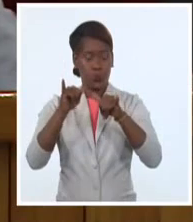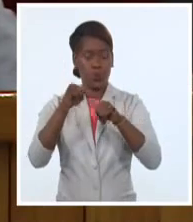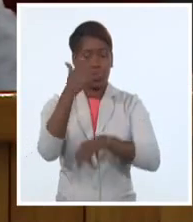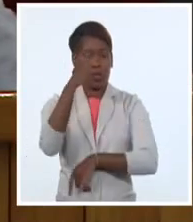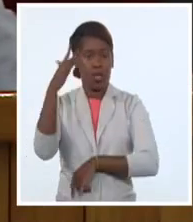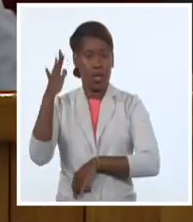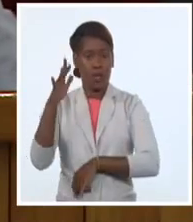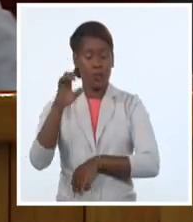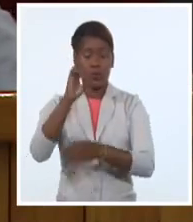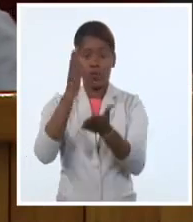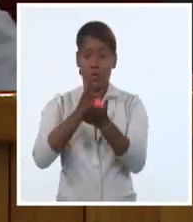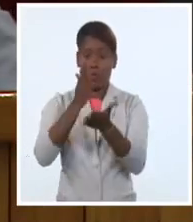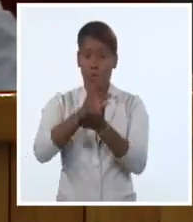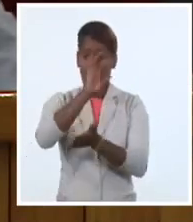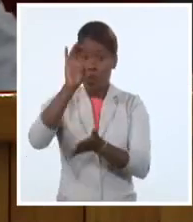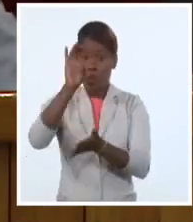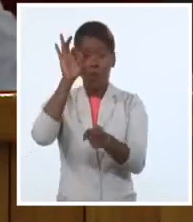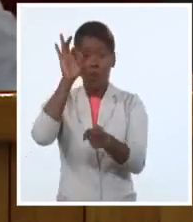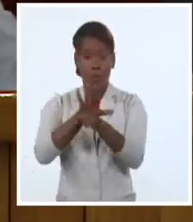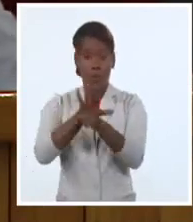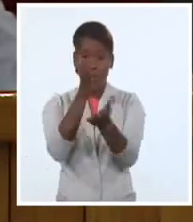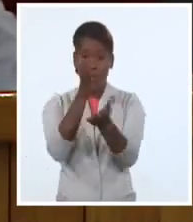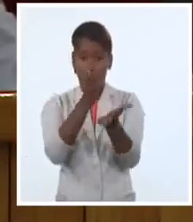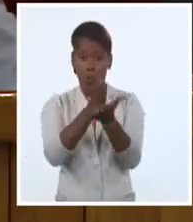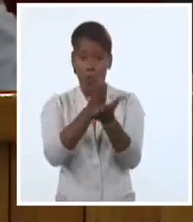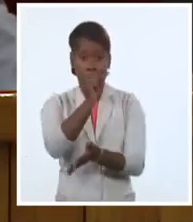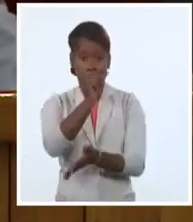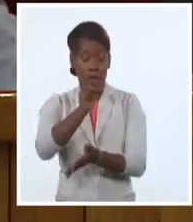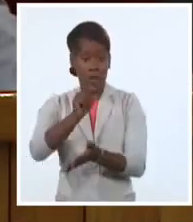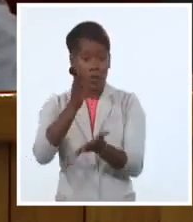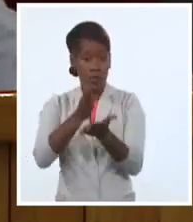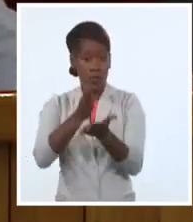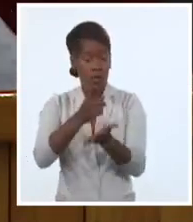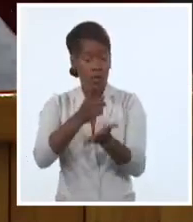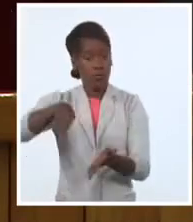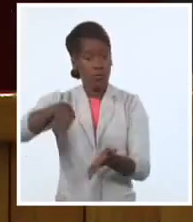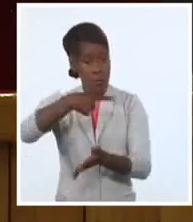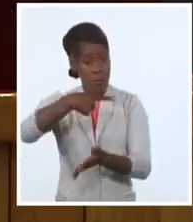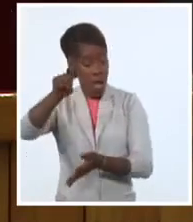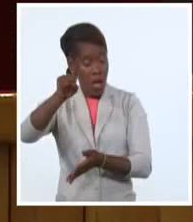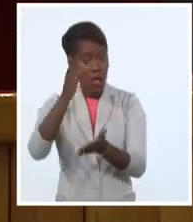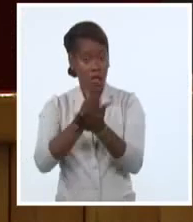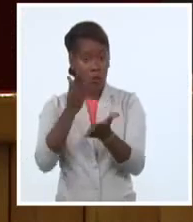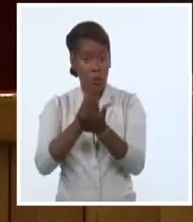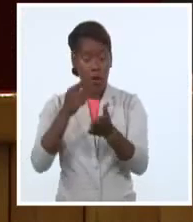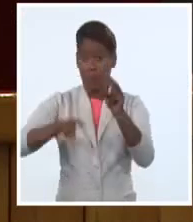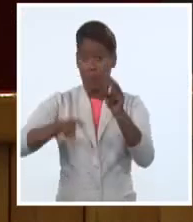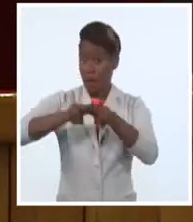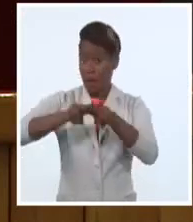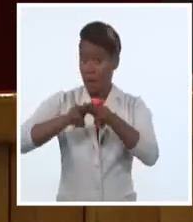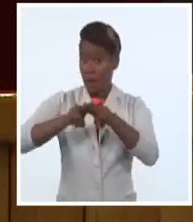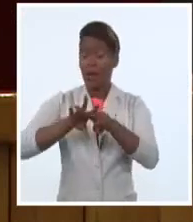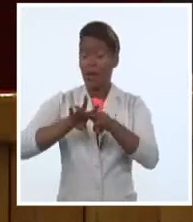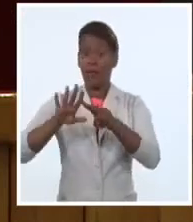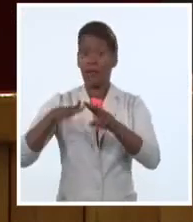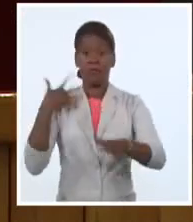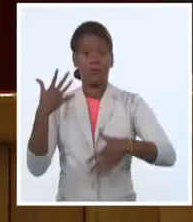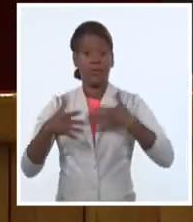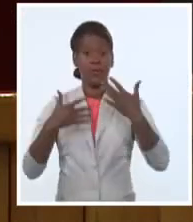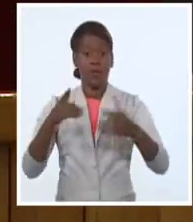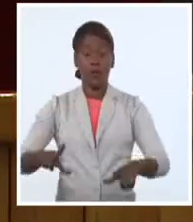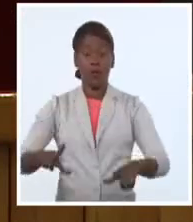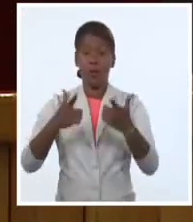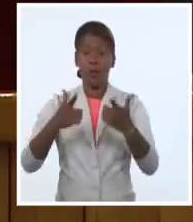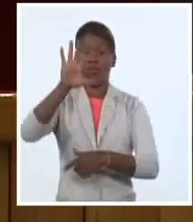escuela. La Habana, capital de la dignidad, esperará a sus 502 aniversarios como no ha